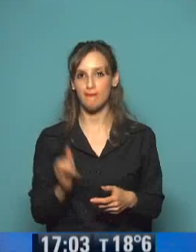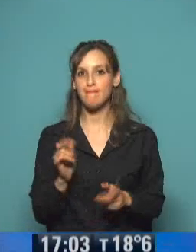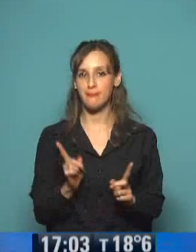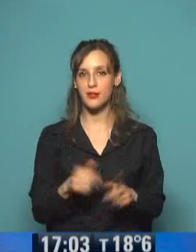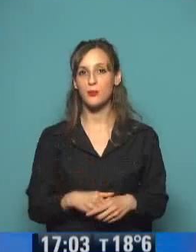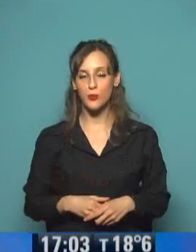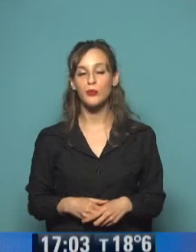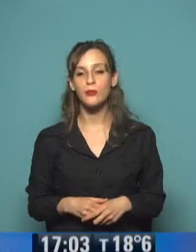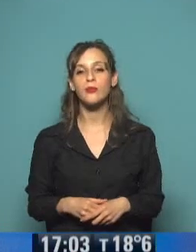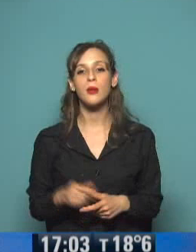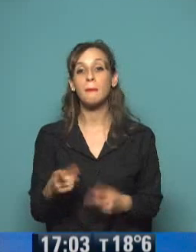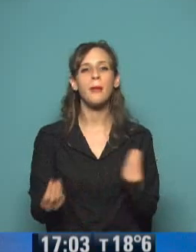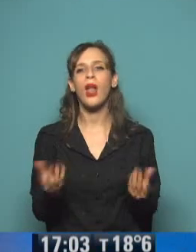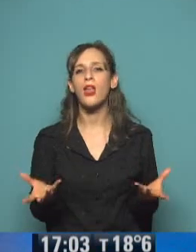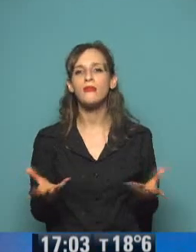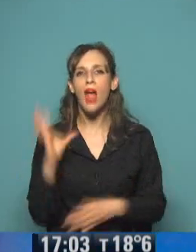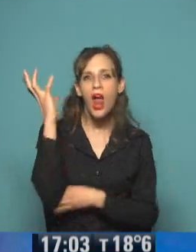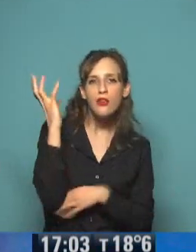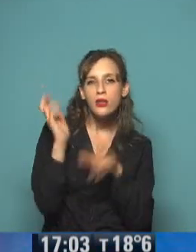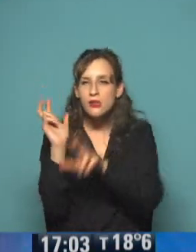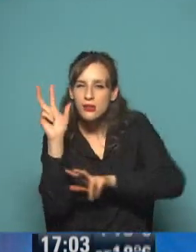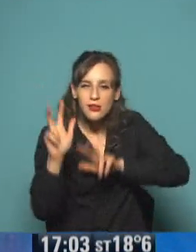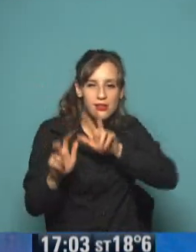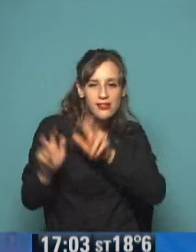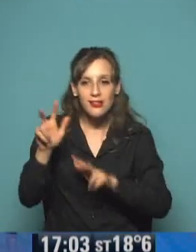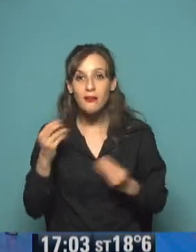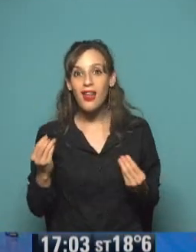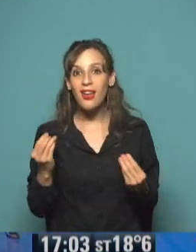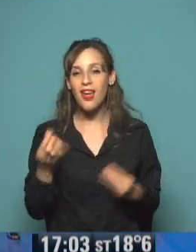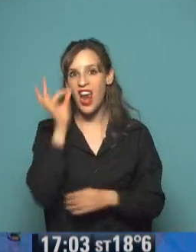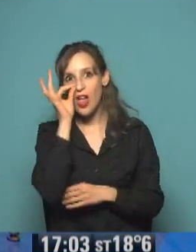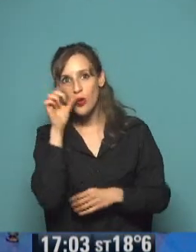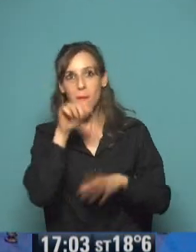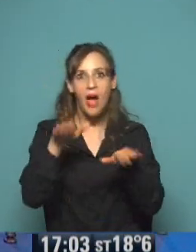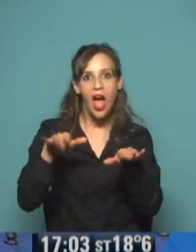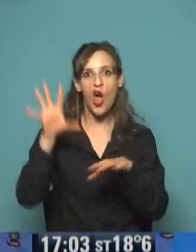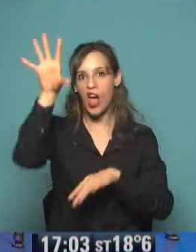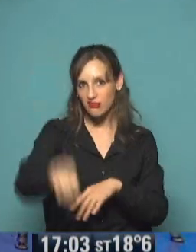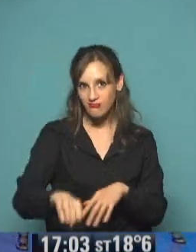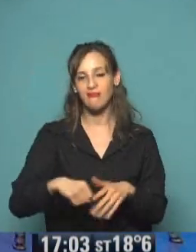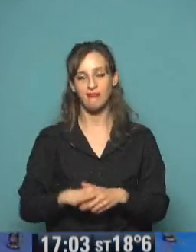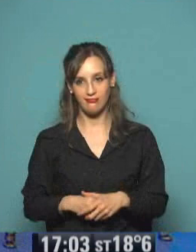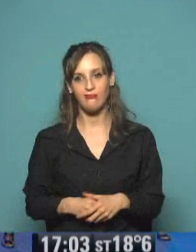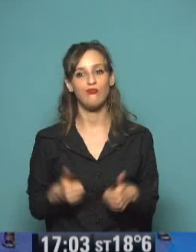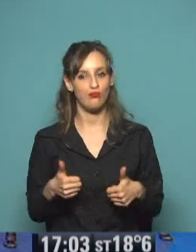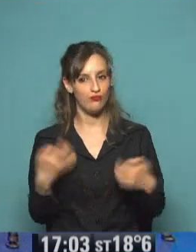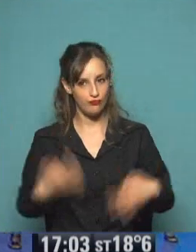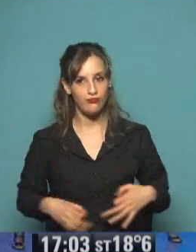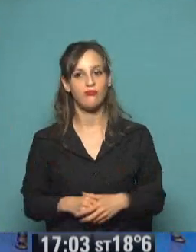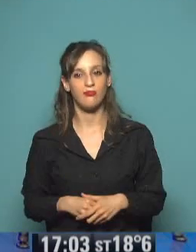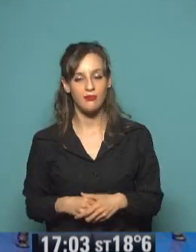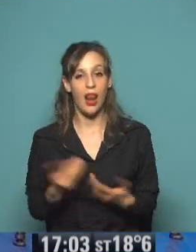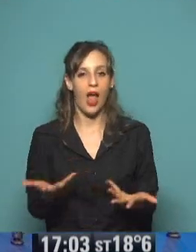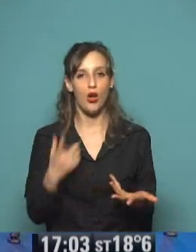Sigiloso en busca, ahí está. En busca de ratoncitos y pajaritos. Ahí está, claro. ¿Por qué